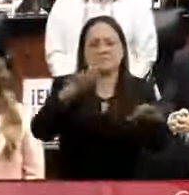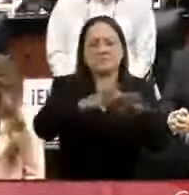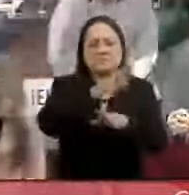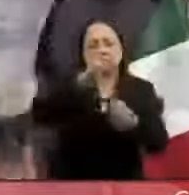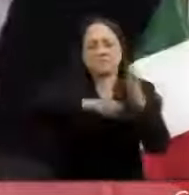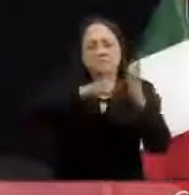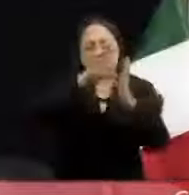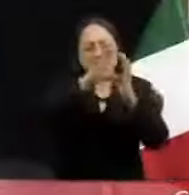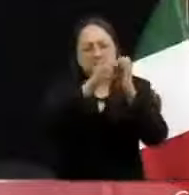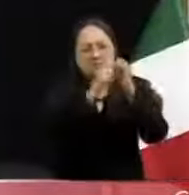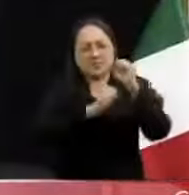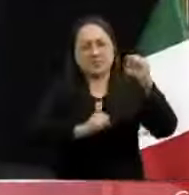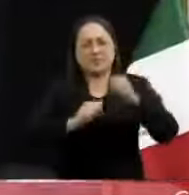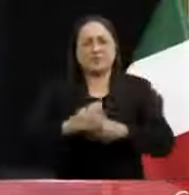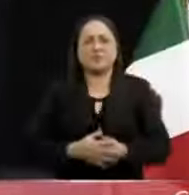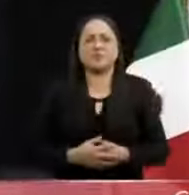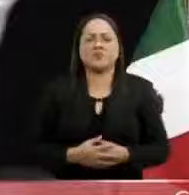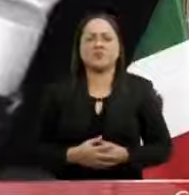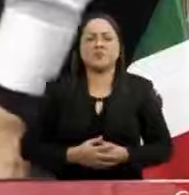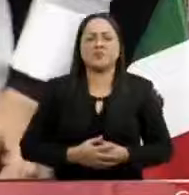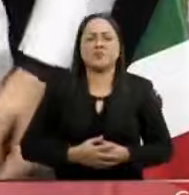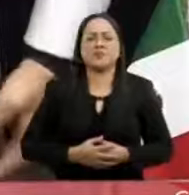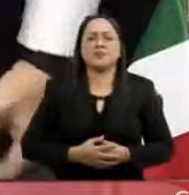reforma constitucional.